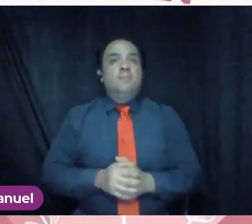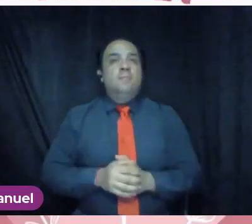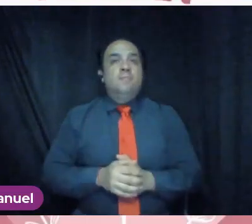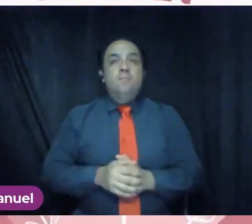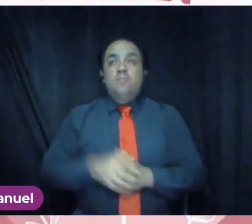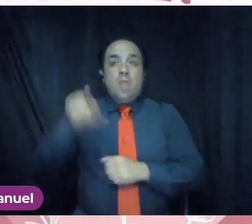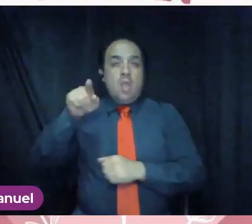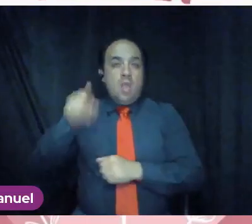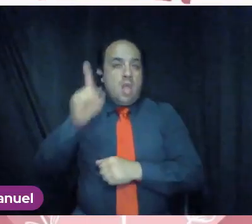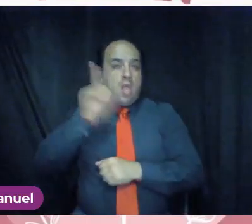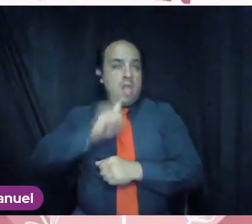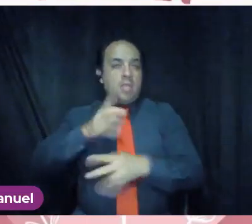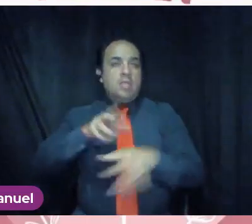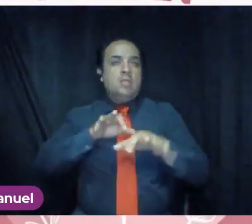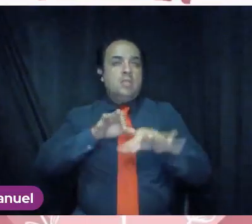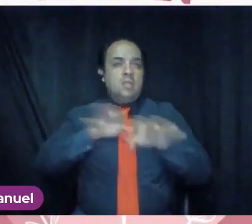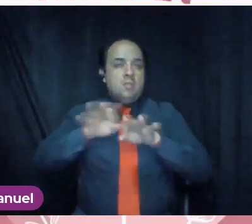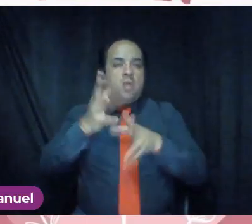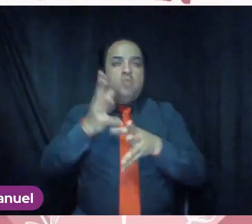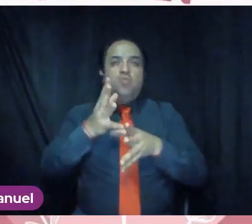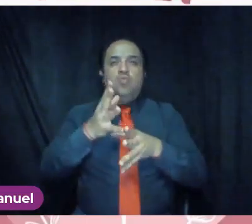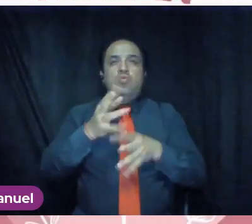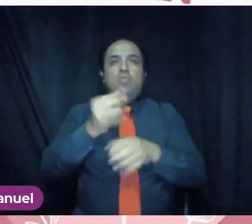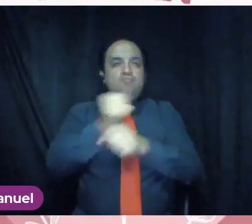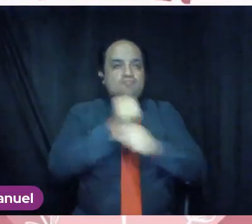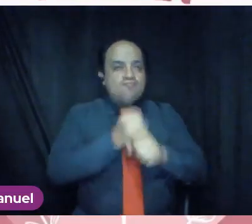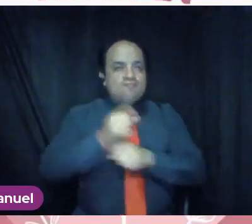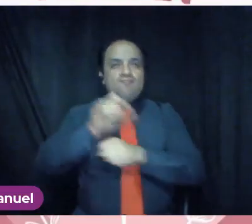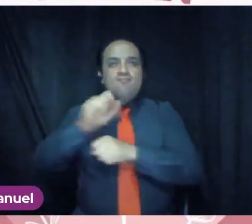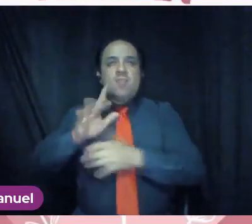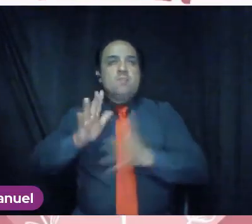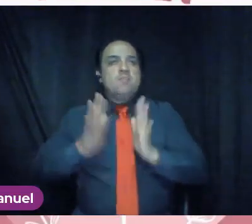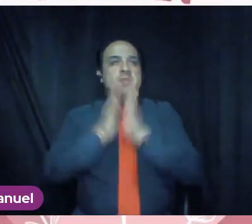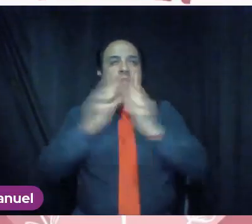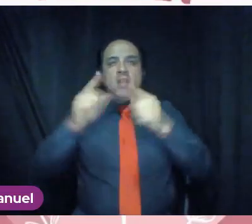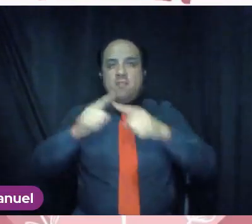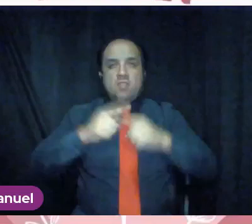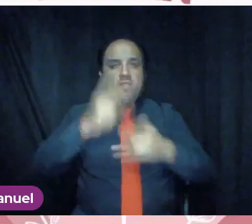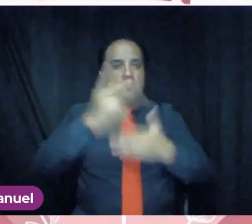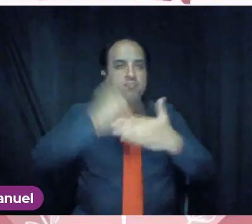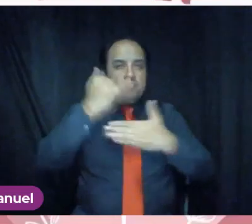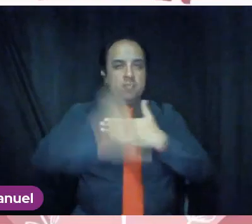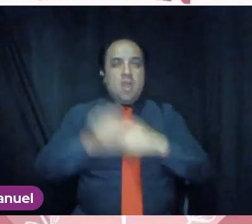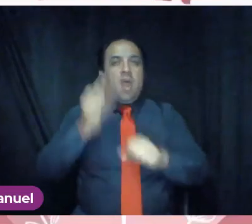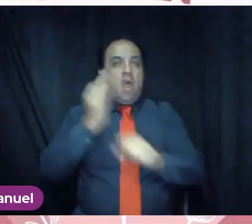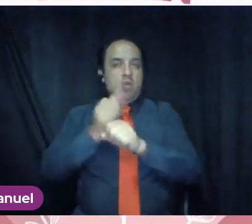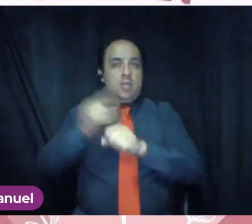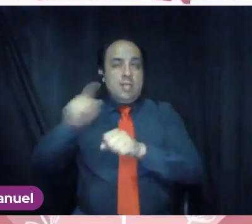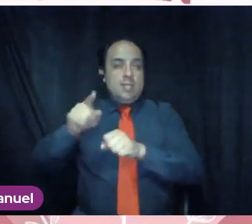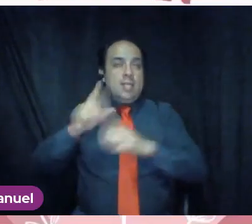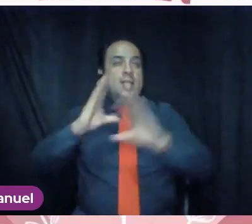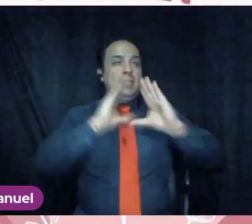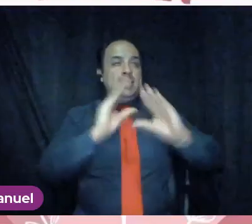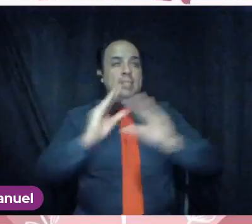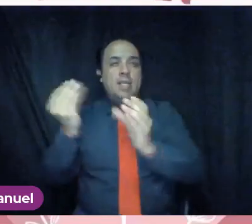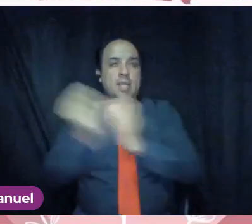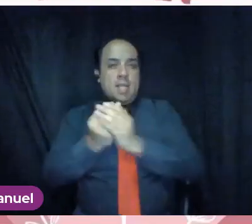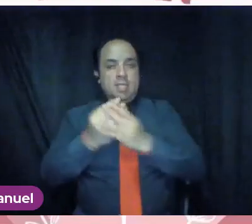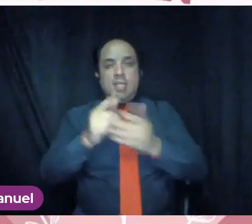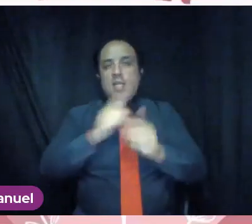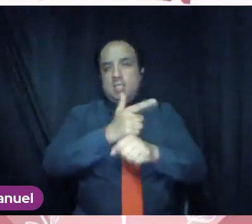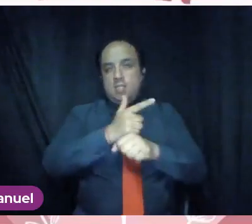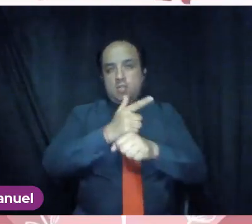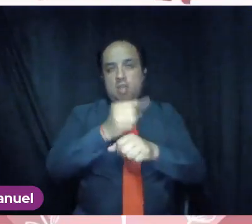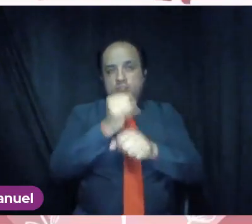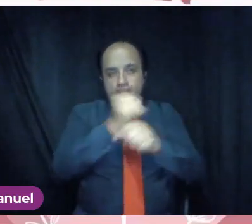investigación y colaborado en su diseño e implementación. A la fecha se encuentra dando clases de investigación en licenciatura y consulta